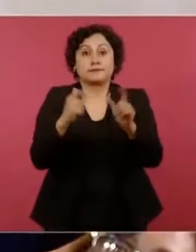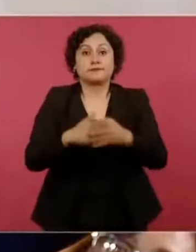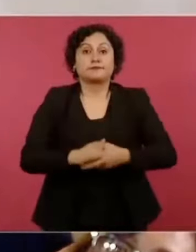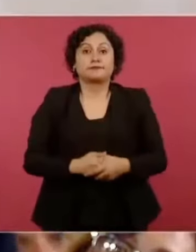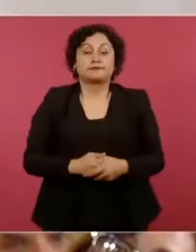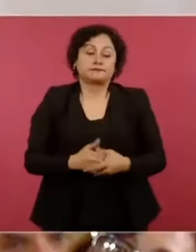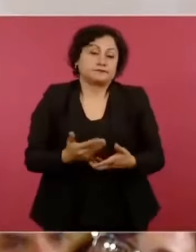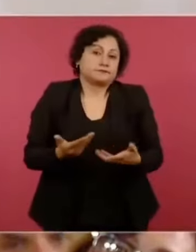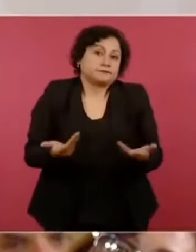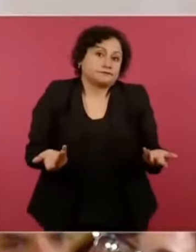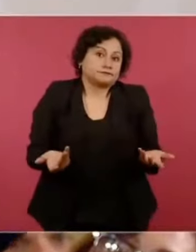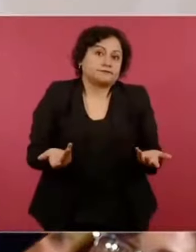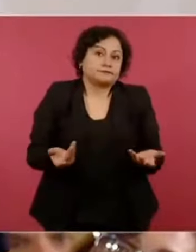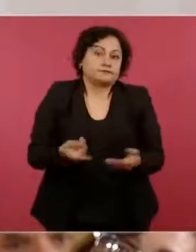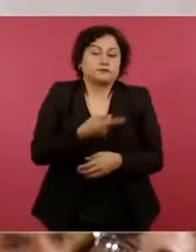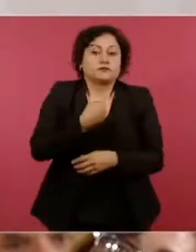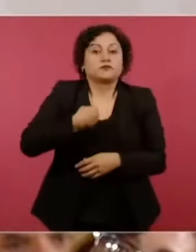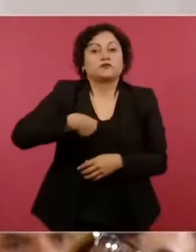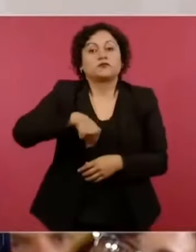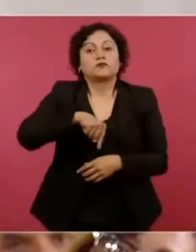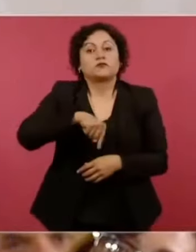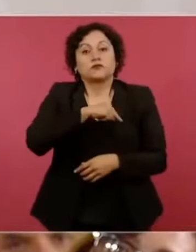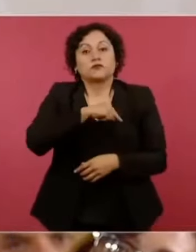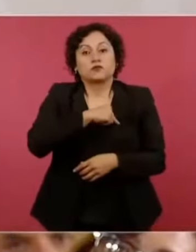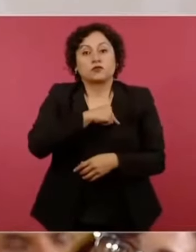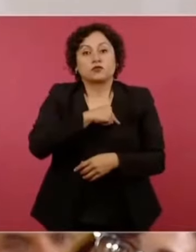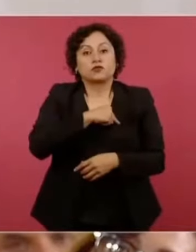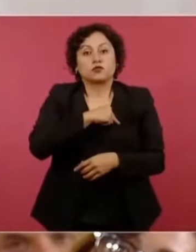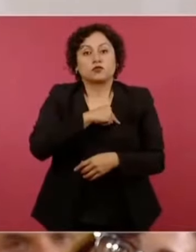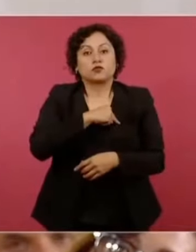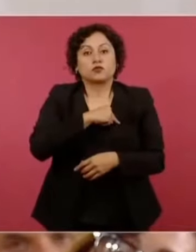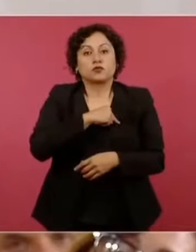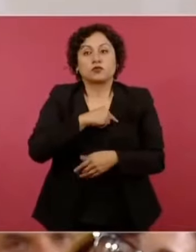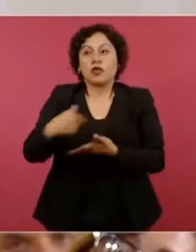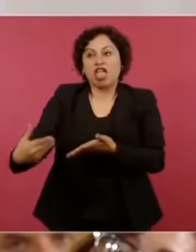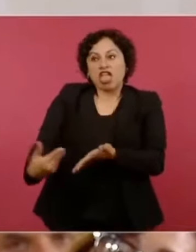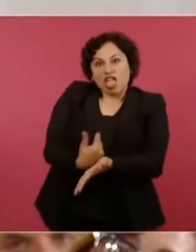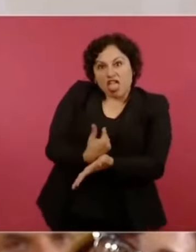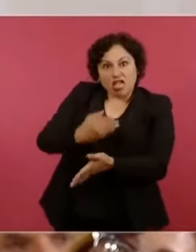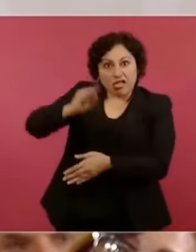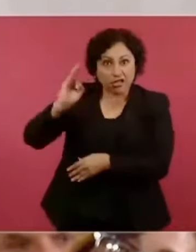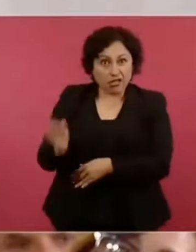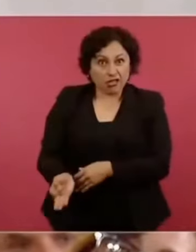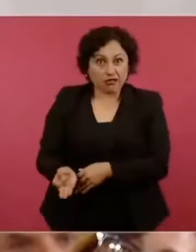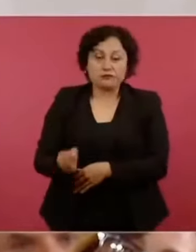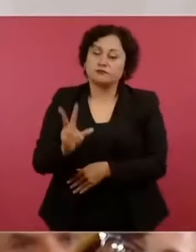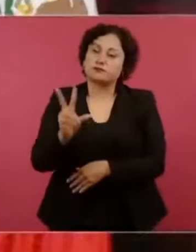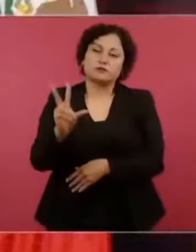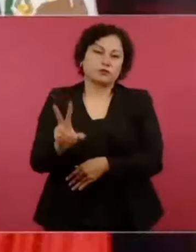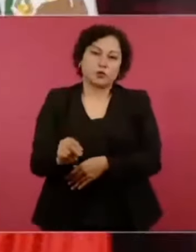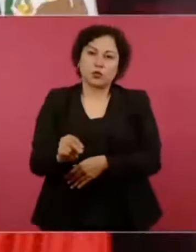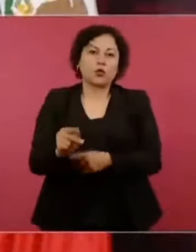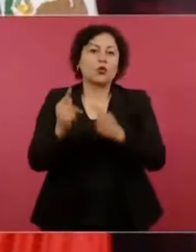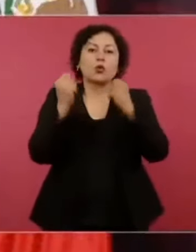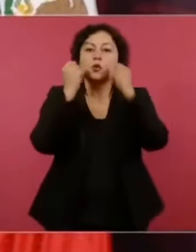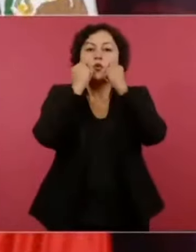Y no vamos a permitir el injerencismo de nadie.